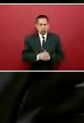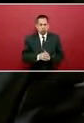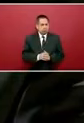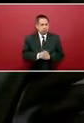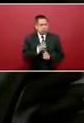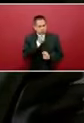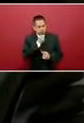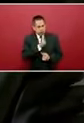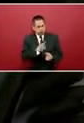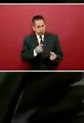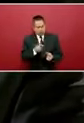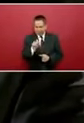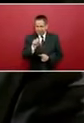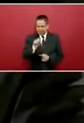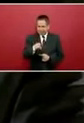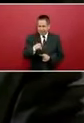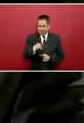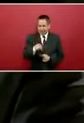de